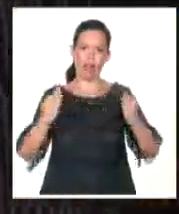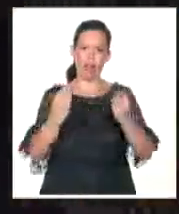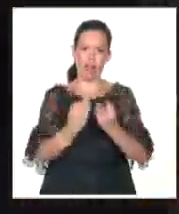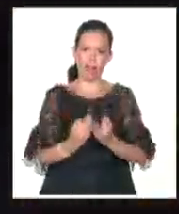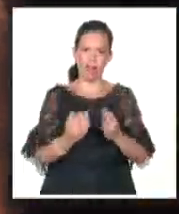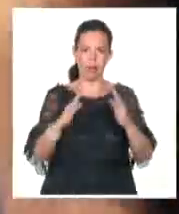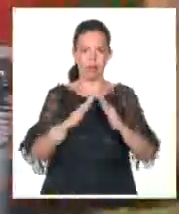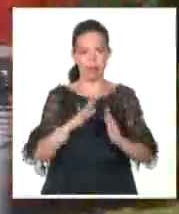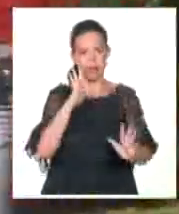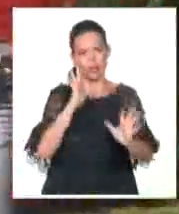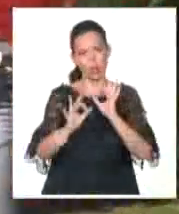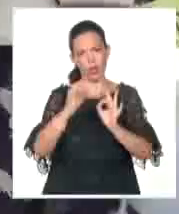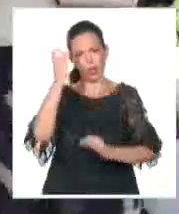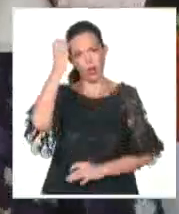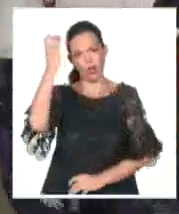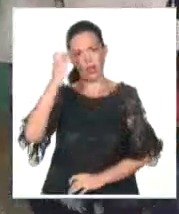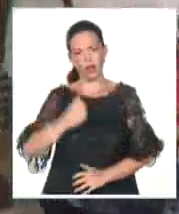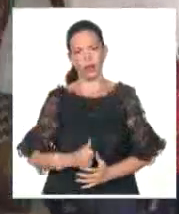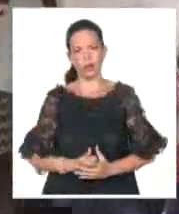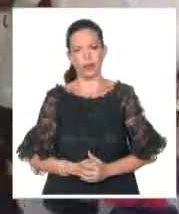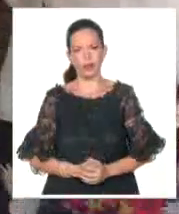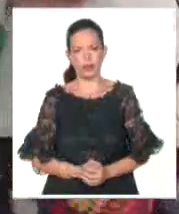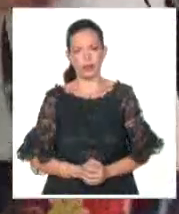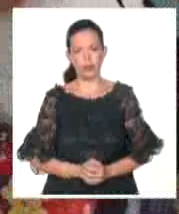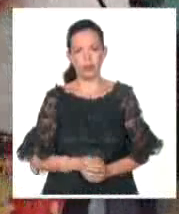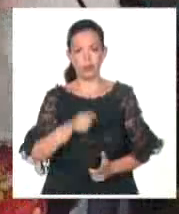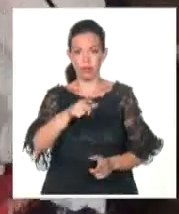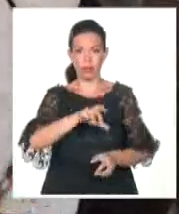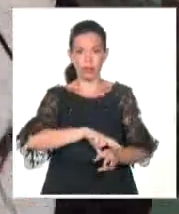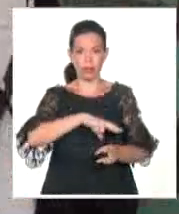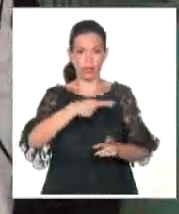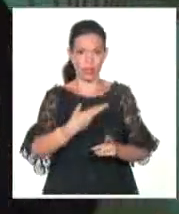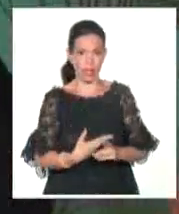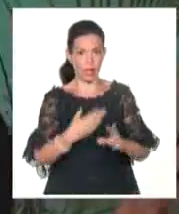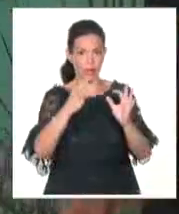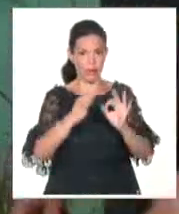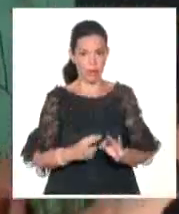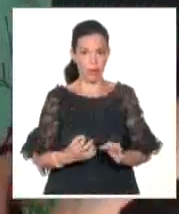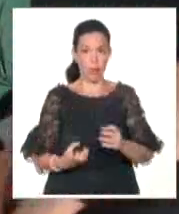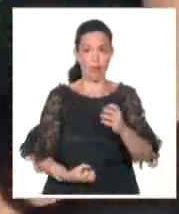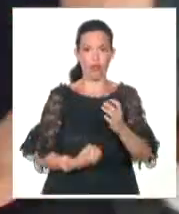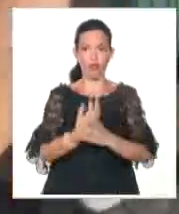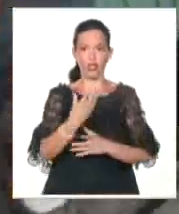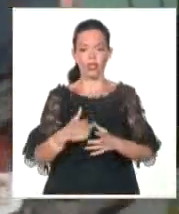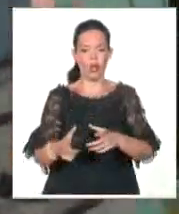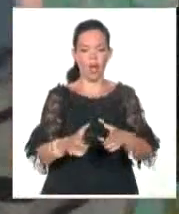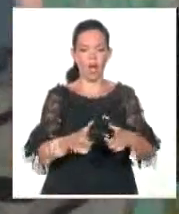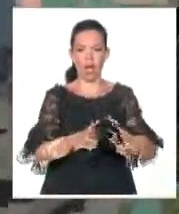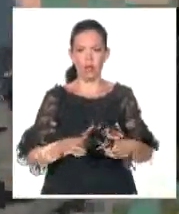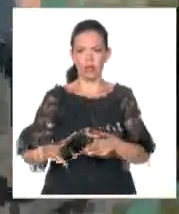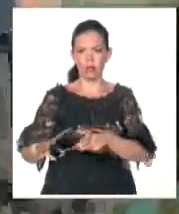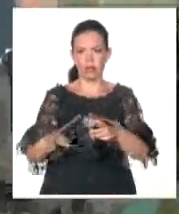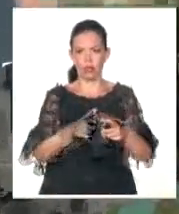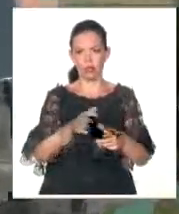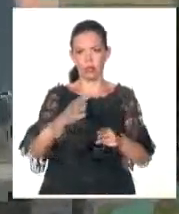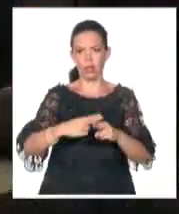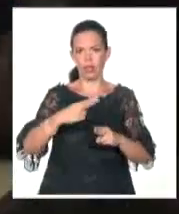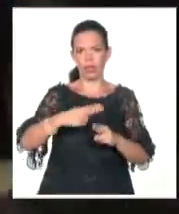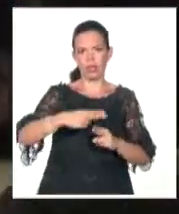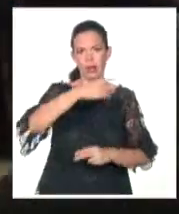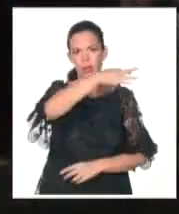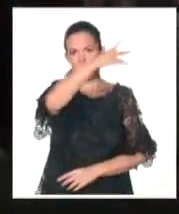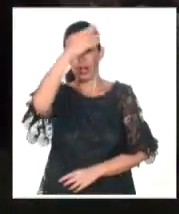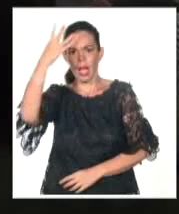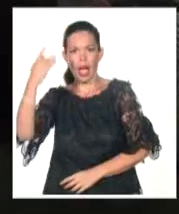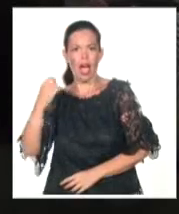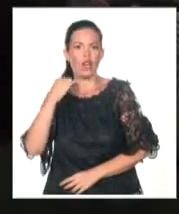De visita en la ciudad bandera de Cuba, representantes de la Fundación Arcoíris del Mundo sostuvieron un emotivo encuentro con los adolescentes y trabajadores